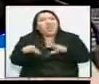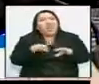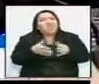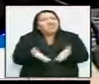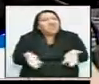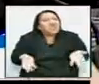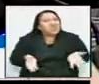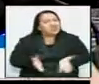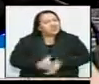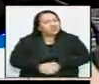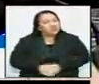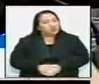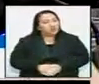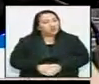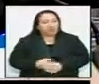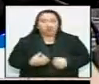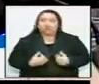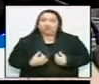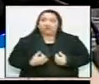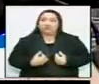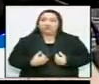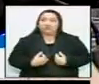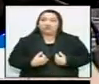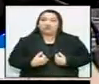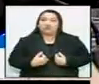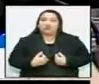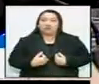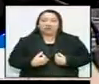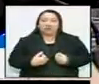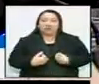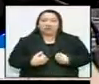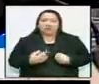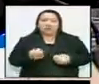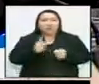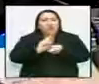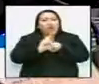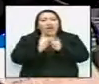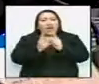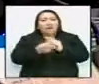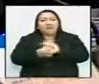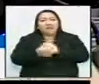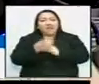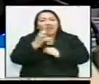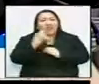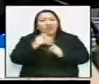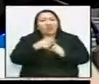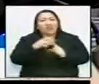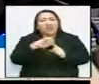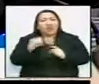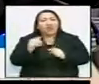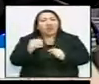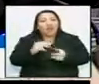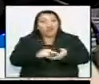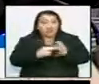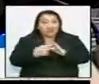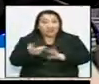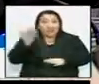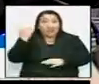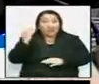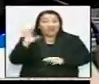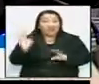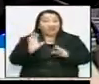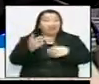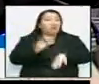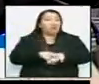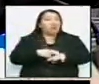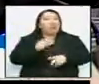esto? Entonces, ¿por qué ha cambiado su manera de actuar de la Contraloría? O sea que antes la Contraloría solamente se